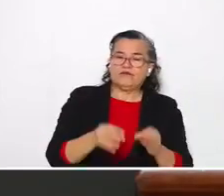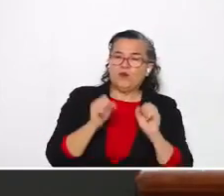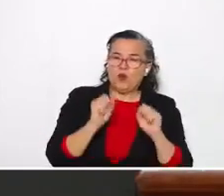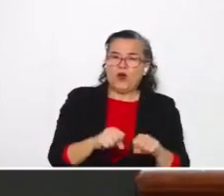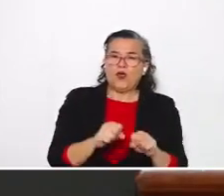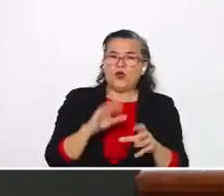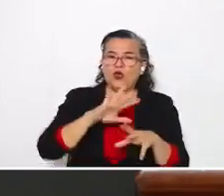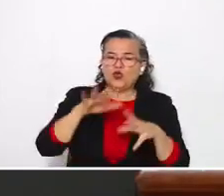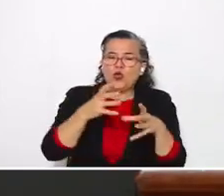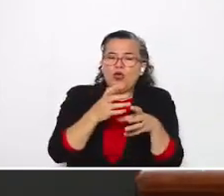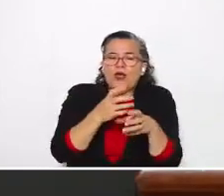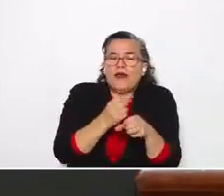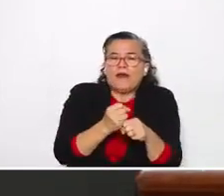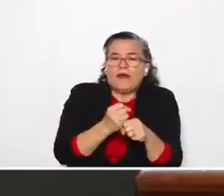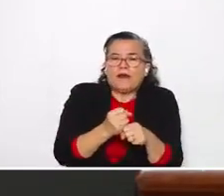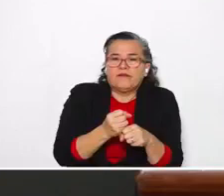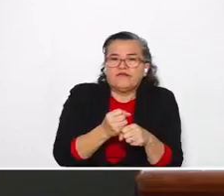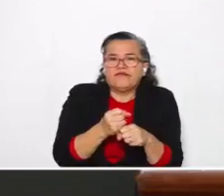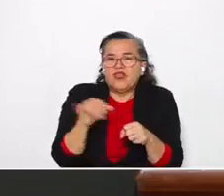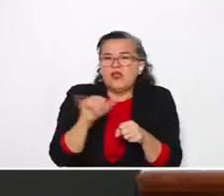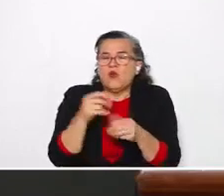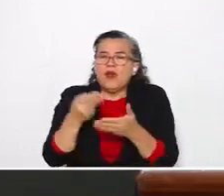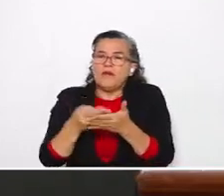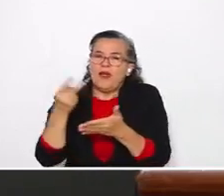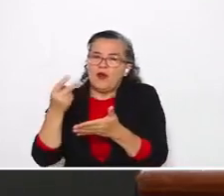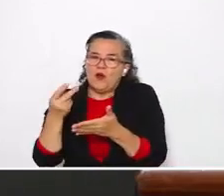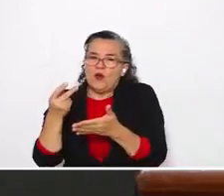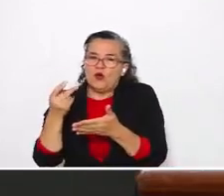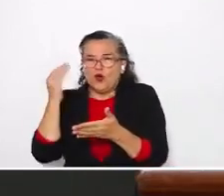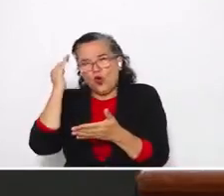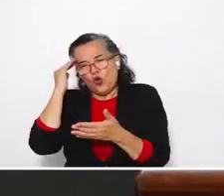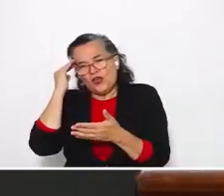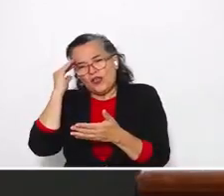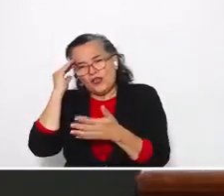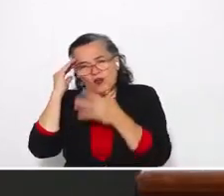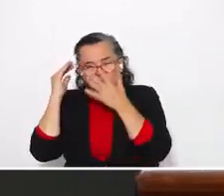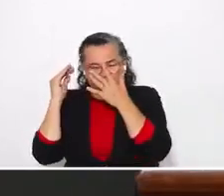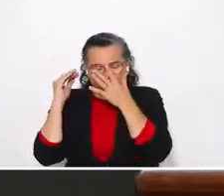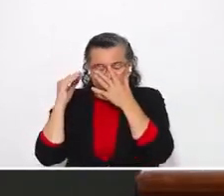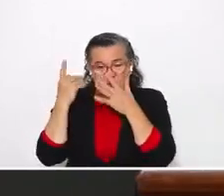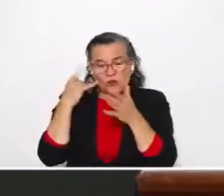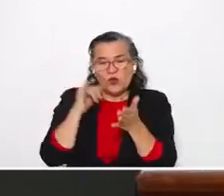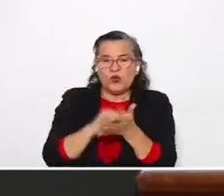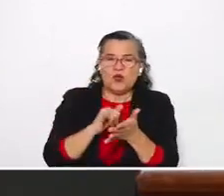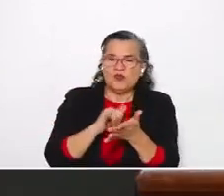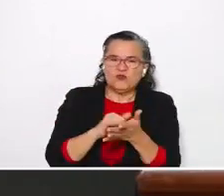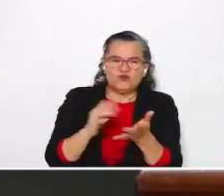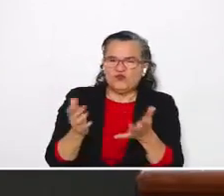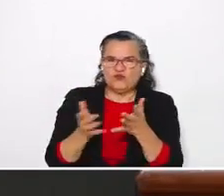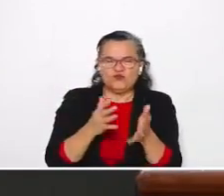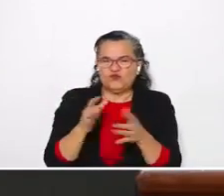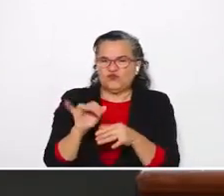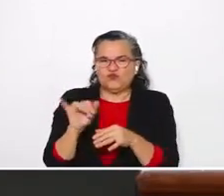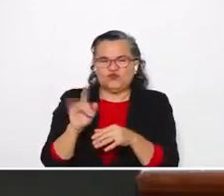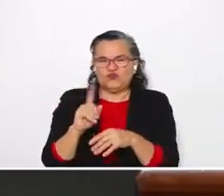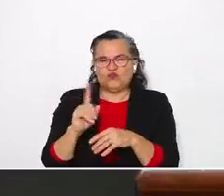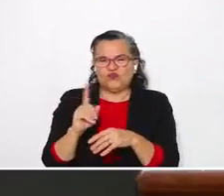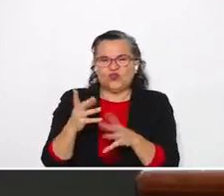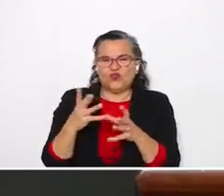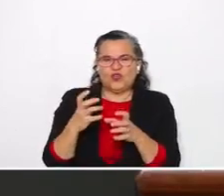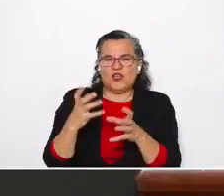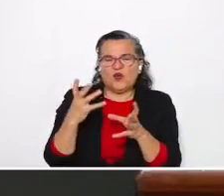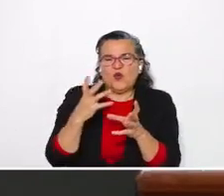toda síntesis ostenta igual valor cognitivo, y por lo tanto no quisiera hacer